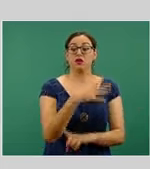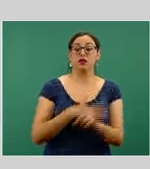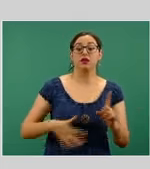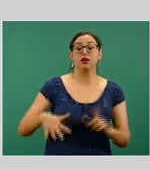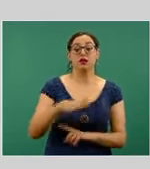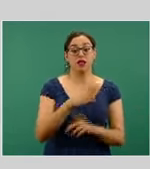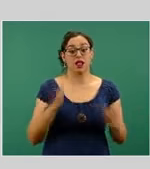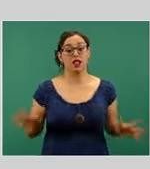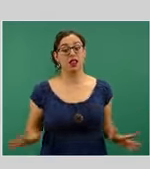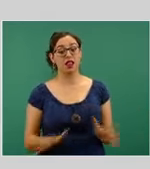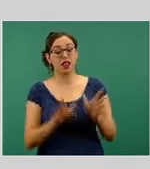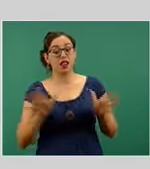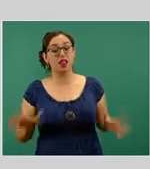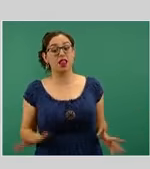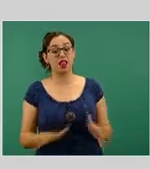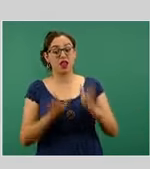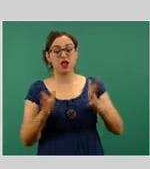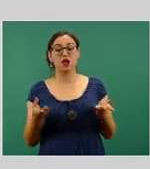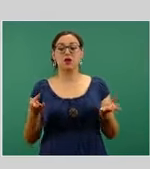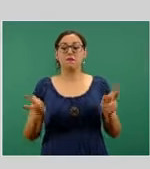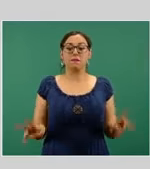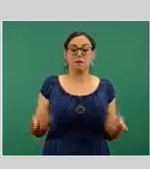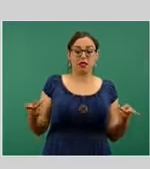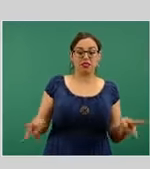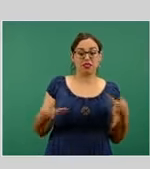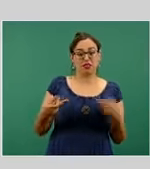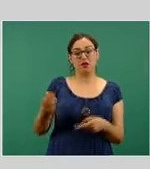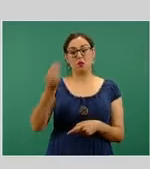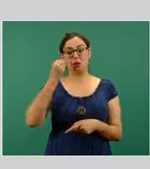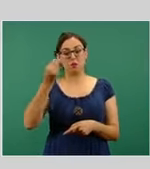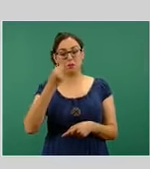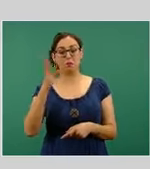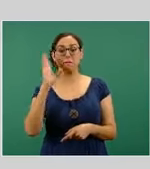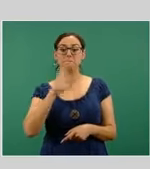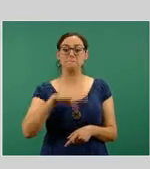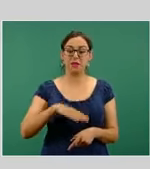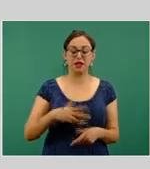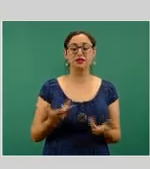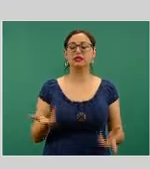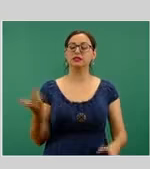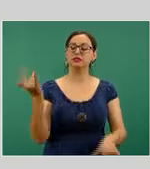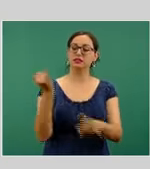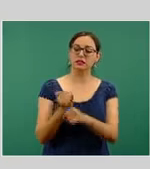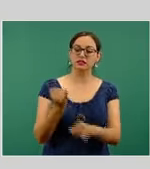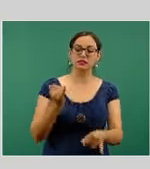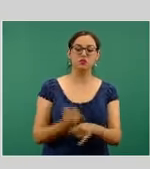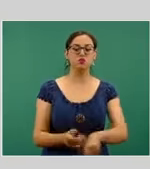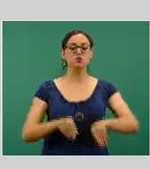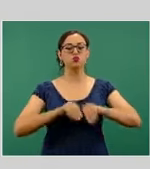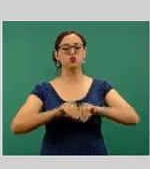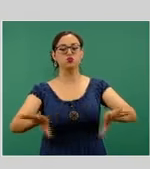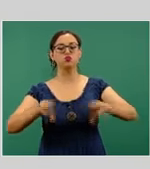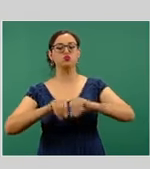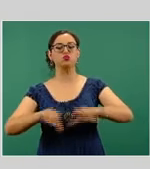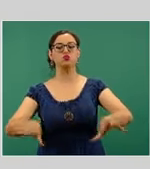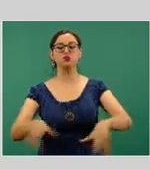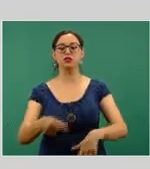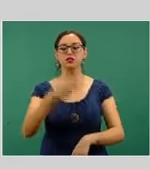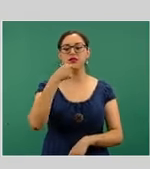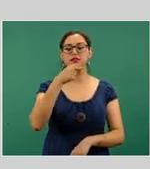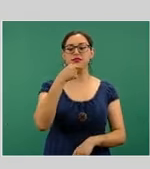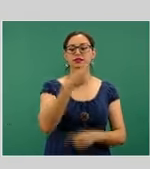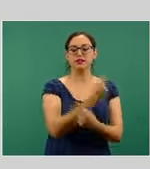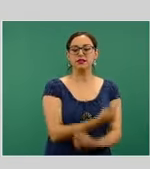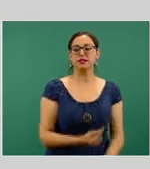cuáles son las estrategias que utilizan en los puntos de venta, en las redes sociales, para hacer que nuestros niños prefieran alimentos